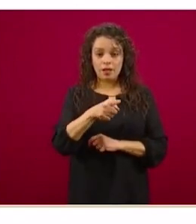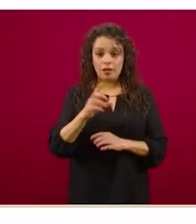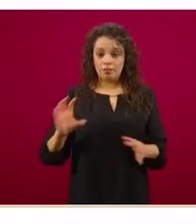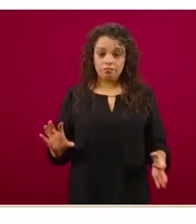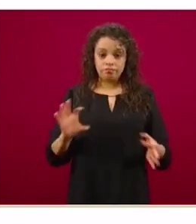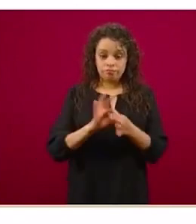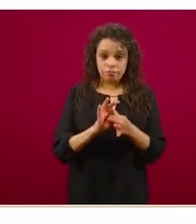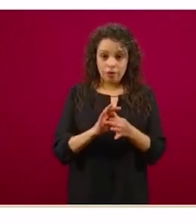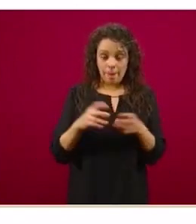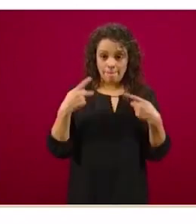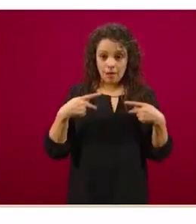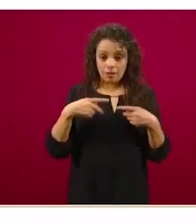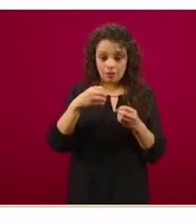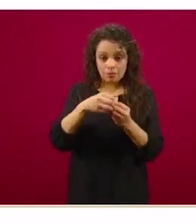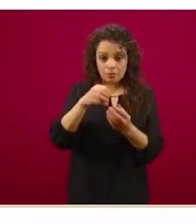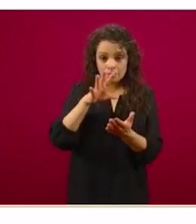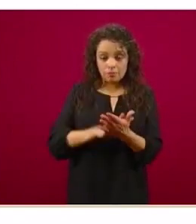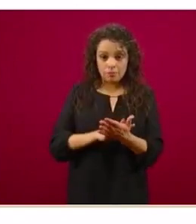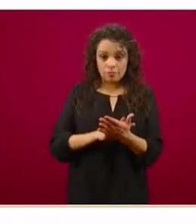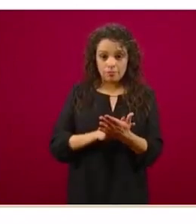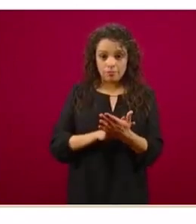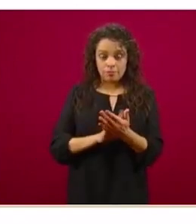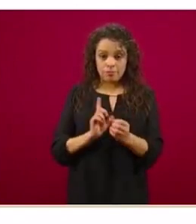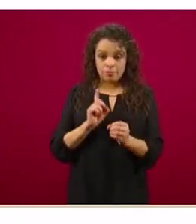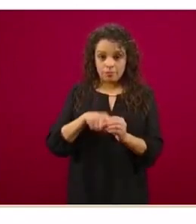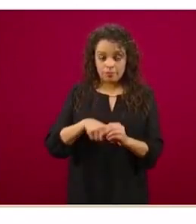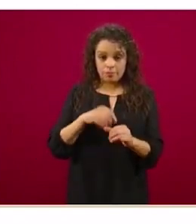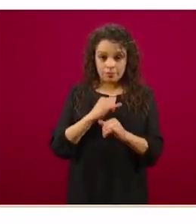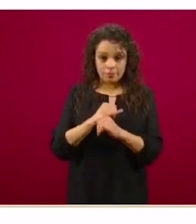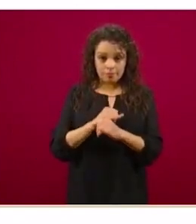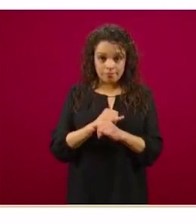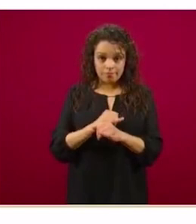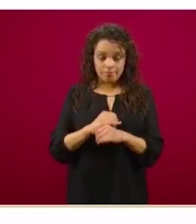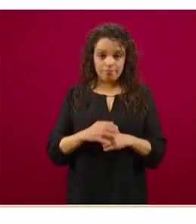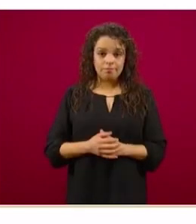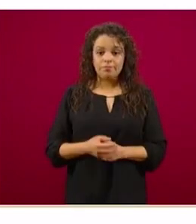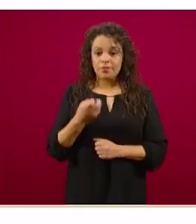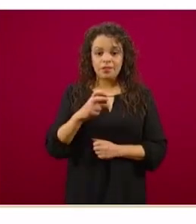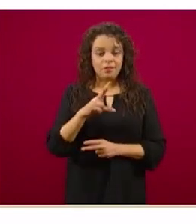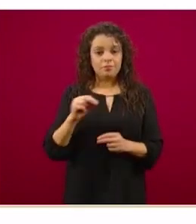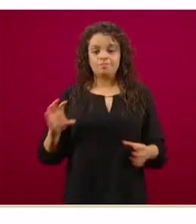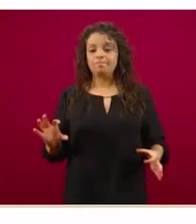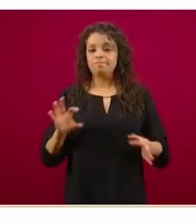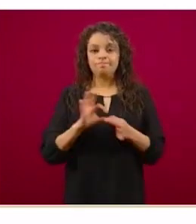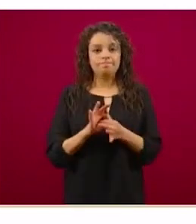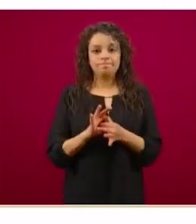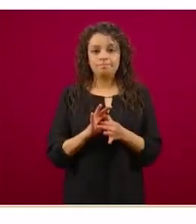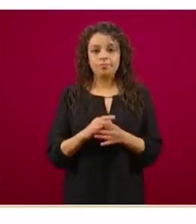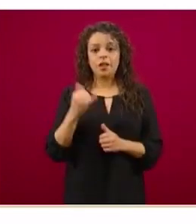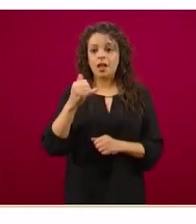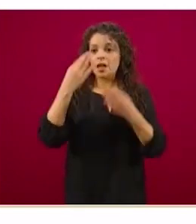este concepto? Pues quiere decir que el número de cuenta que nos dieron no